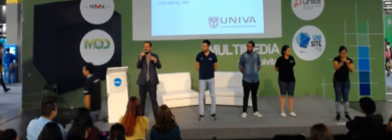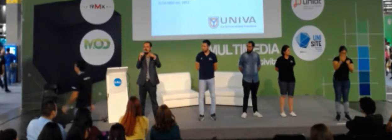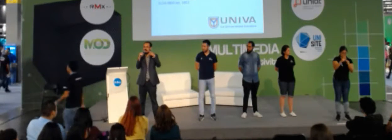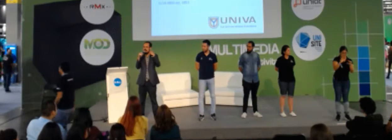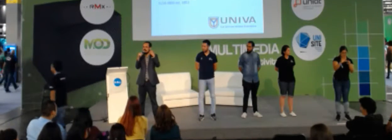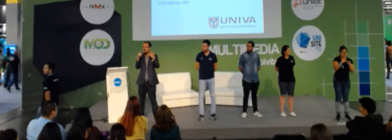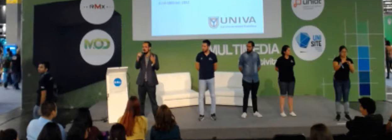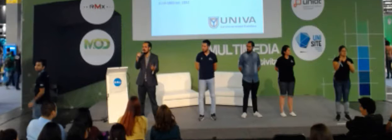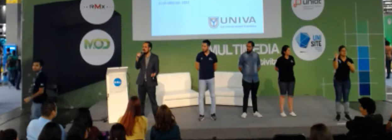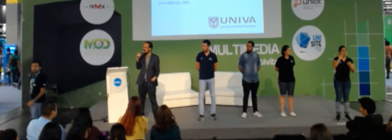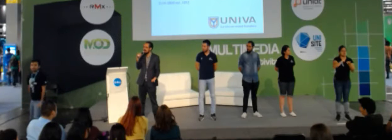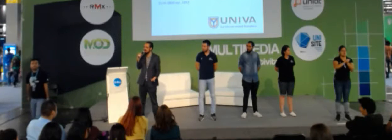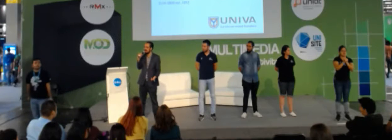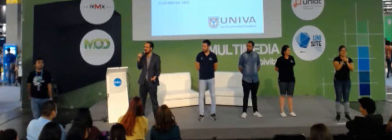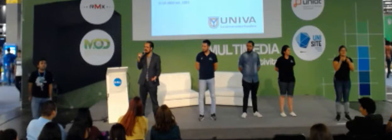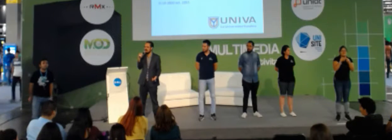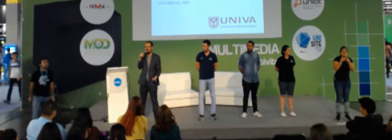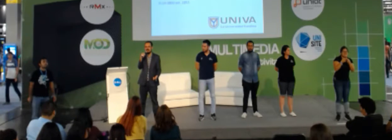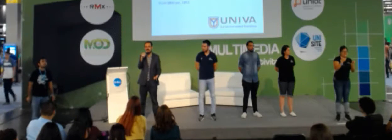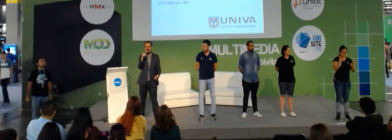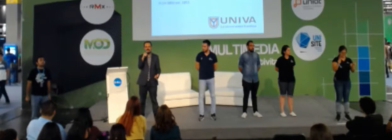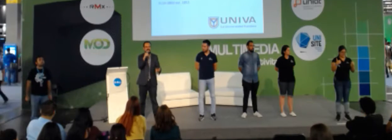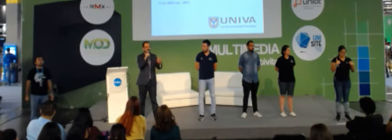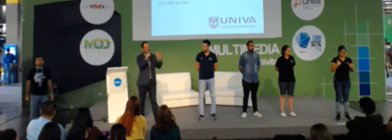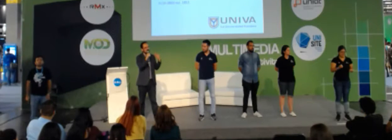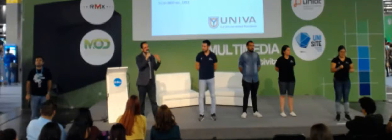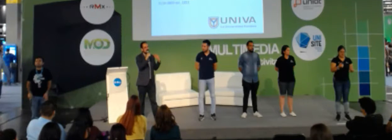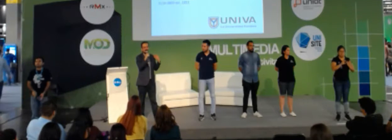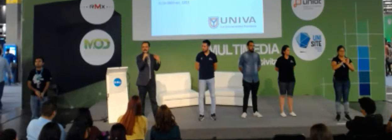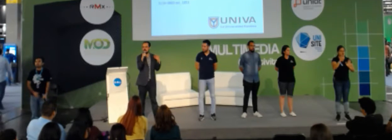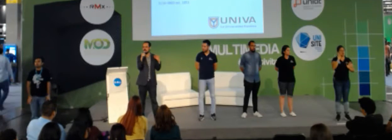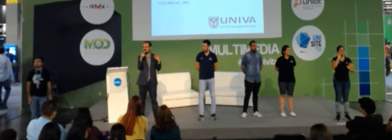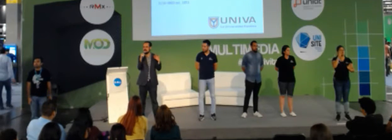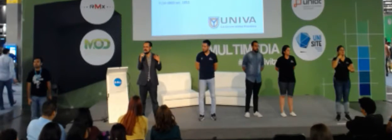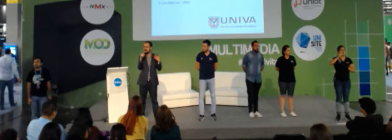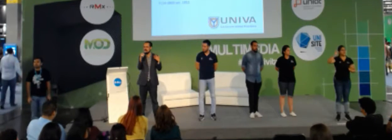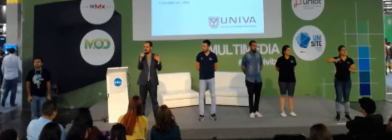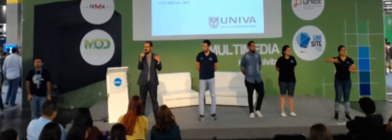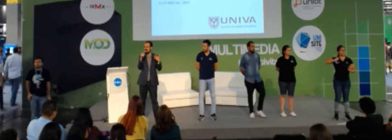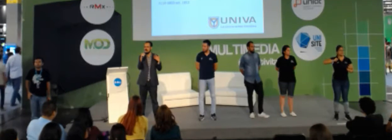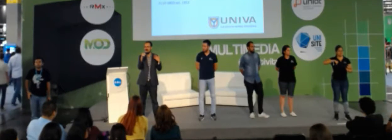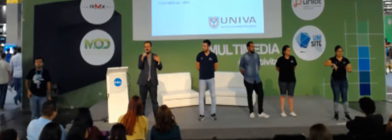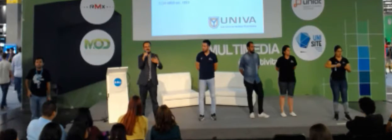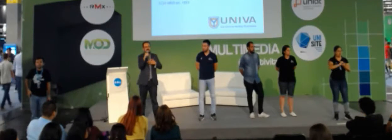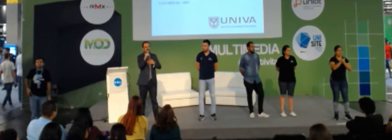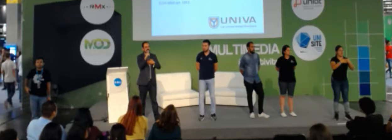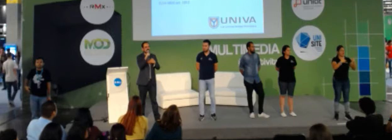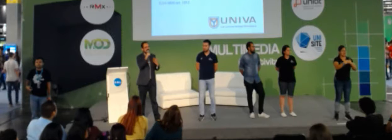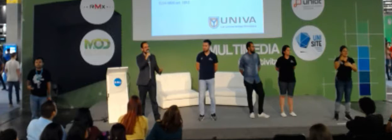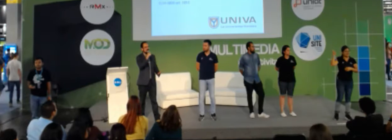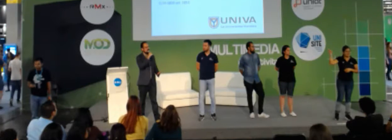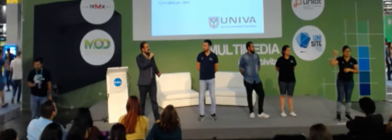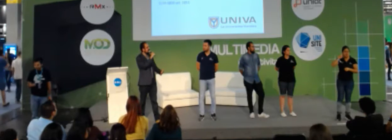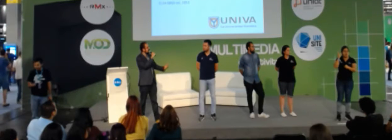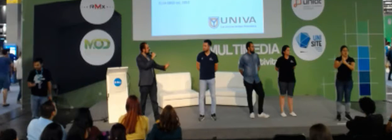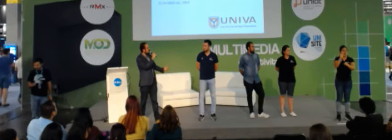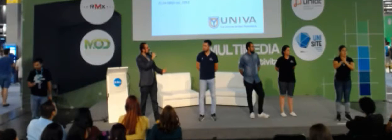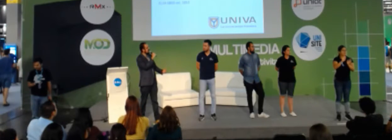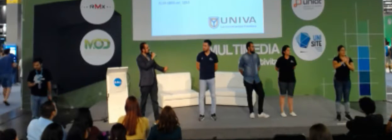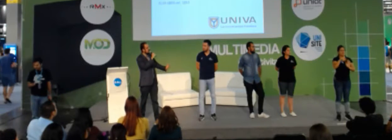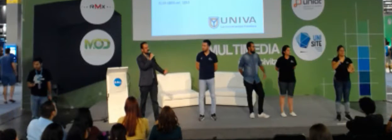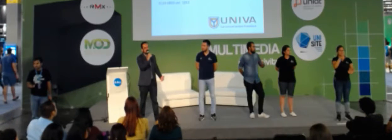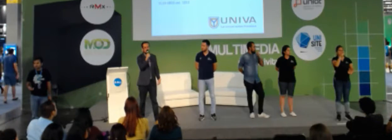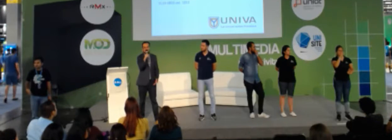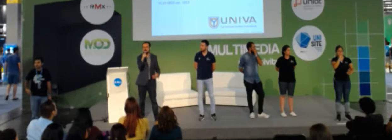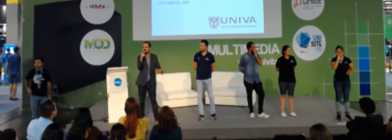tienen una referencia muy diferente a la de los sordos del pasado. La referencia que tenían mis padres o los padres